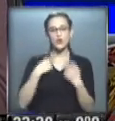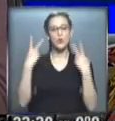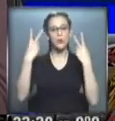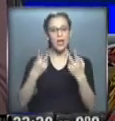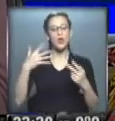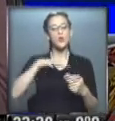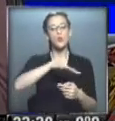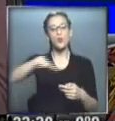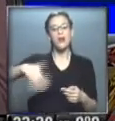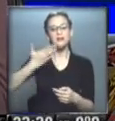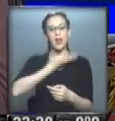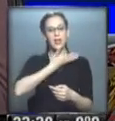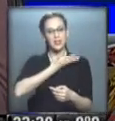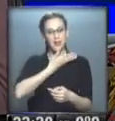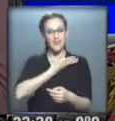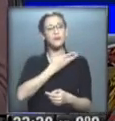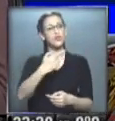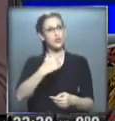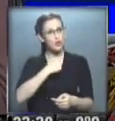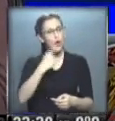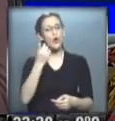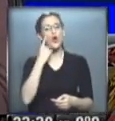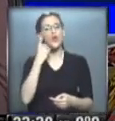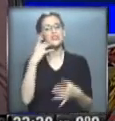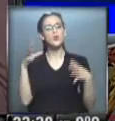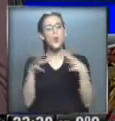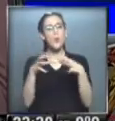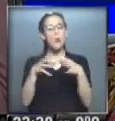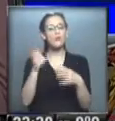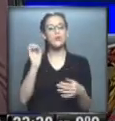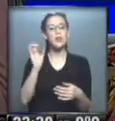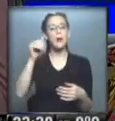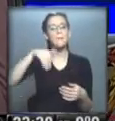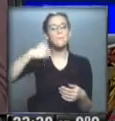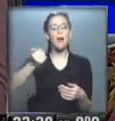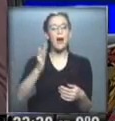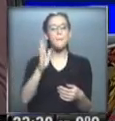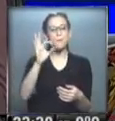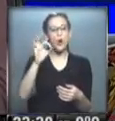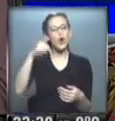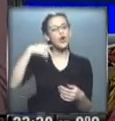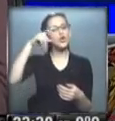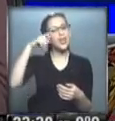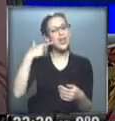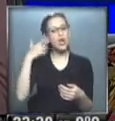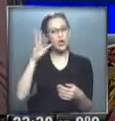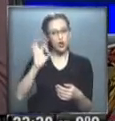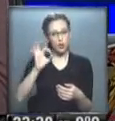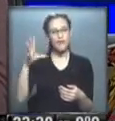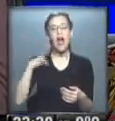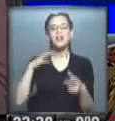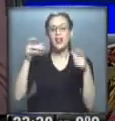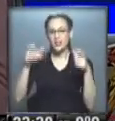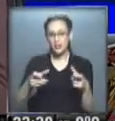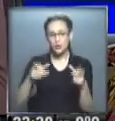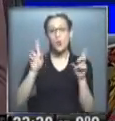Fe y conocí a una banda que se llama Mambo Negro, una banda que si bien todavía no tiene su primer disco, vas a escuchar hablar de ellos. Es